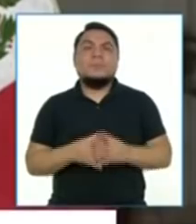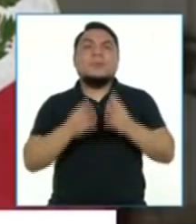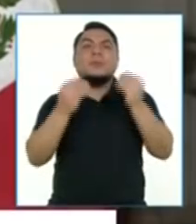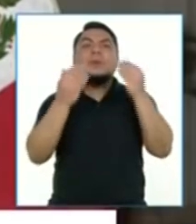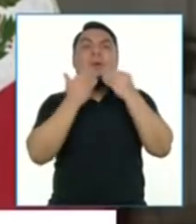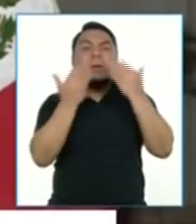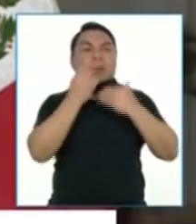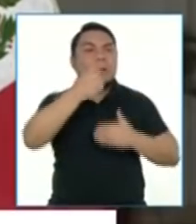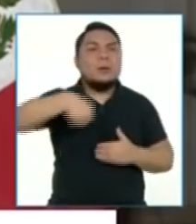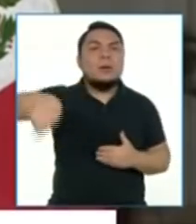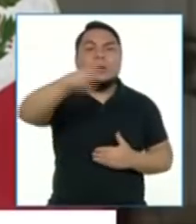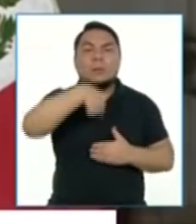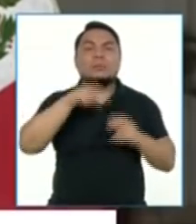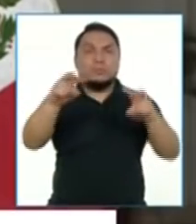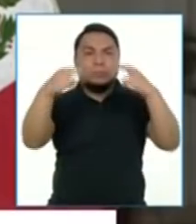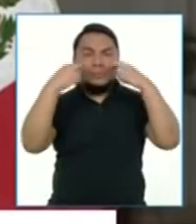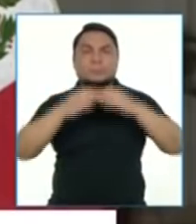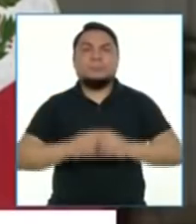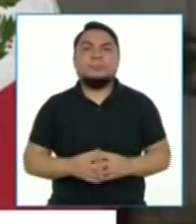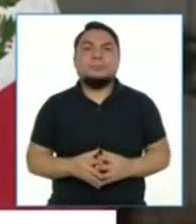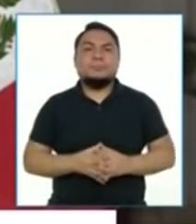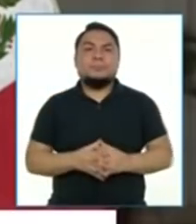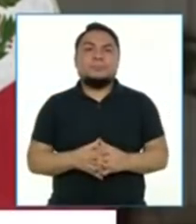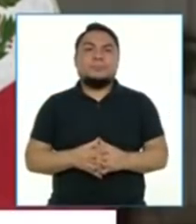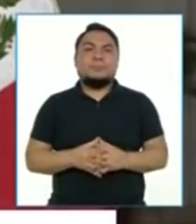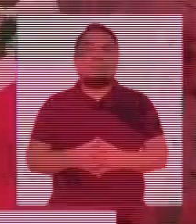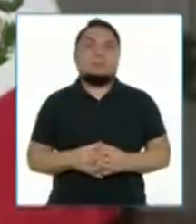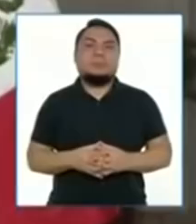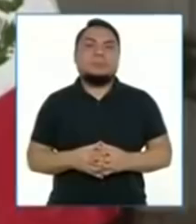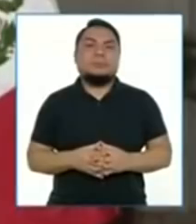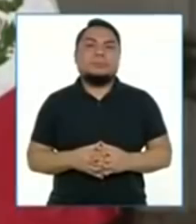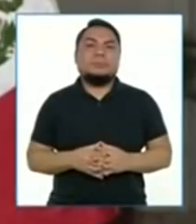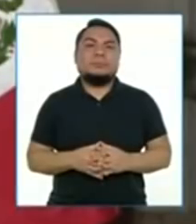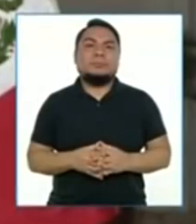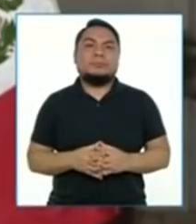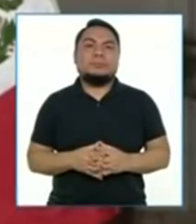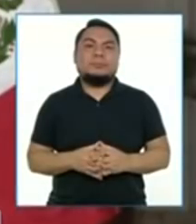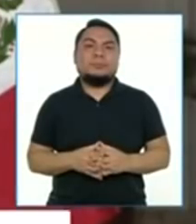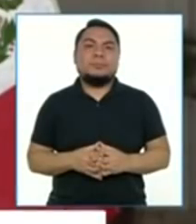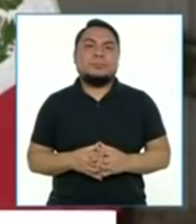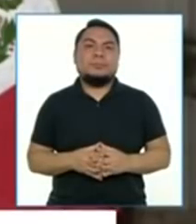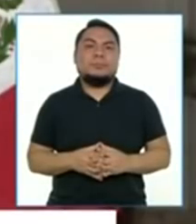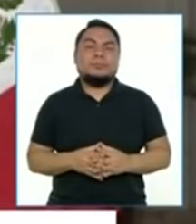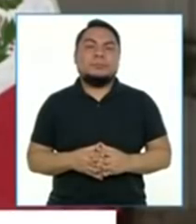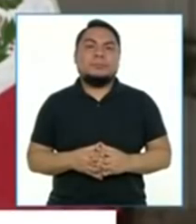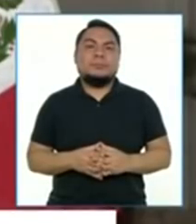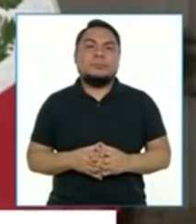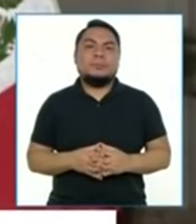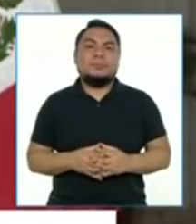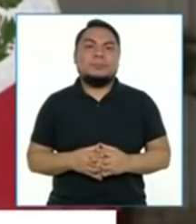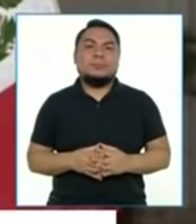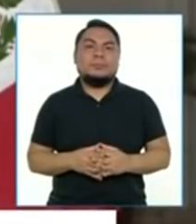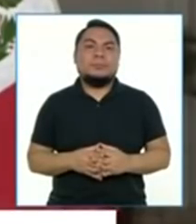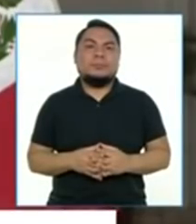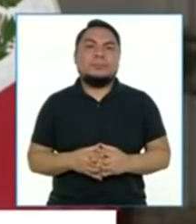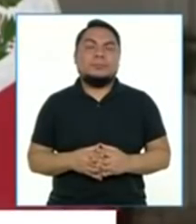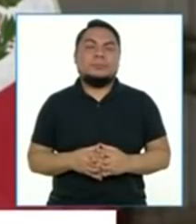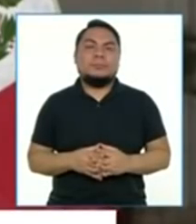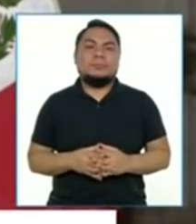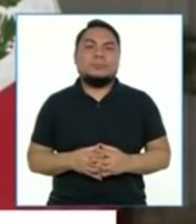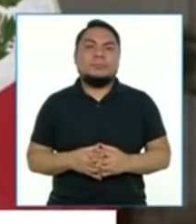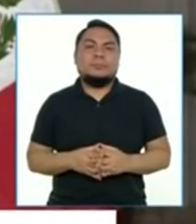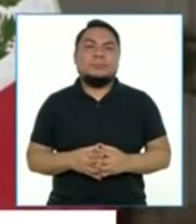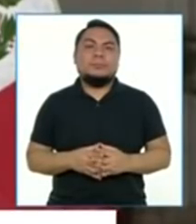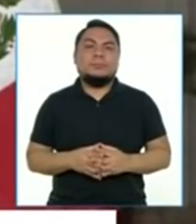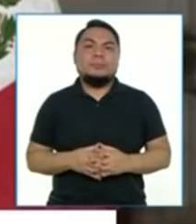bancada oficialista que tiene que posicionar a más figuras dentro de su gabinete precisamente acá repartir los